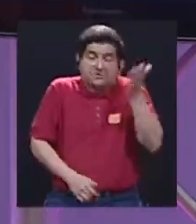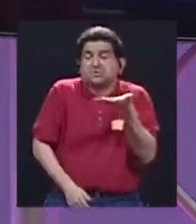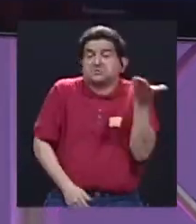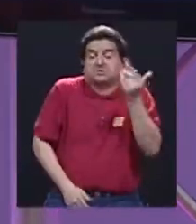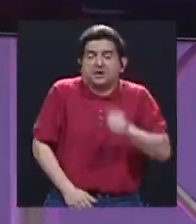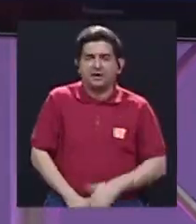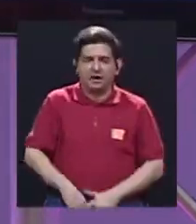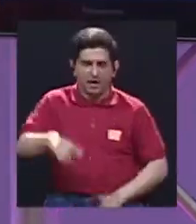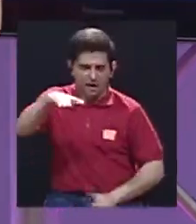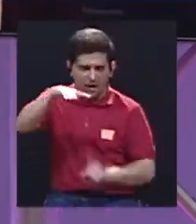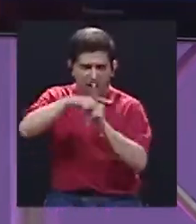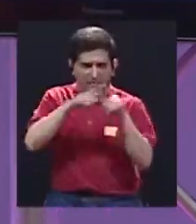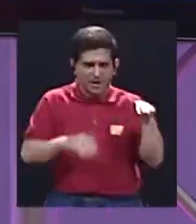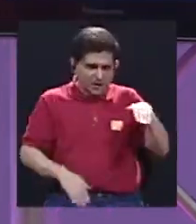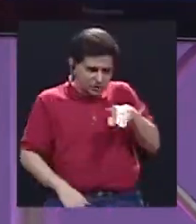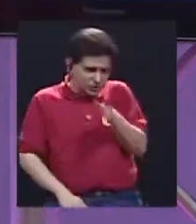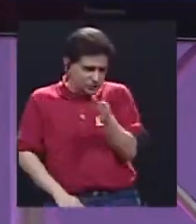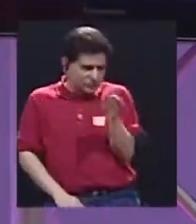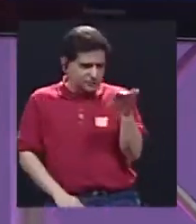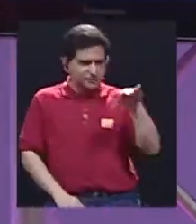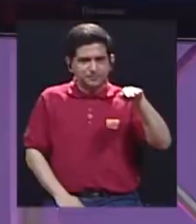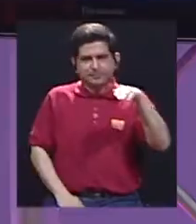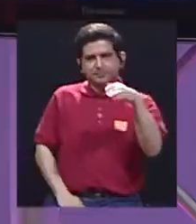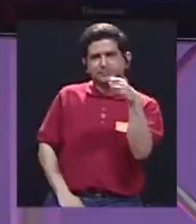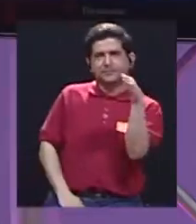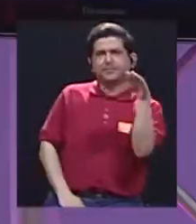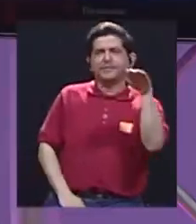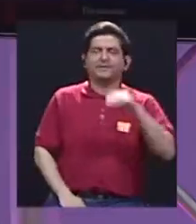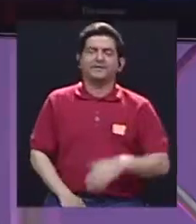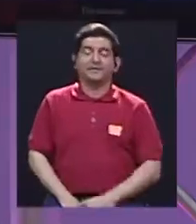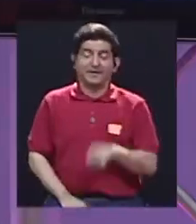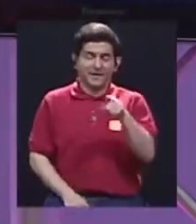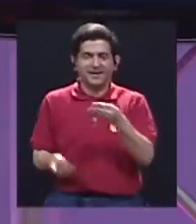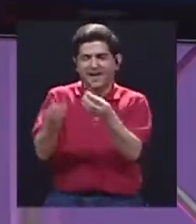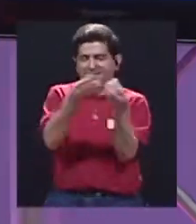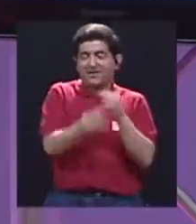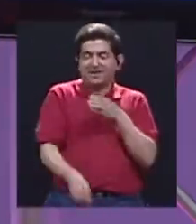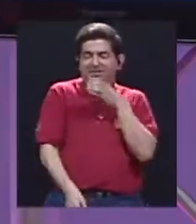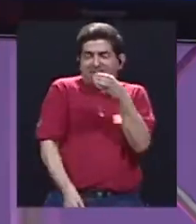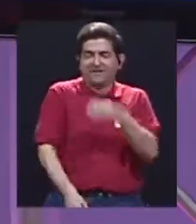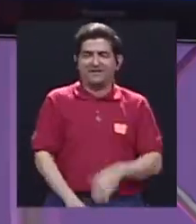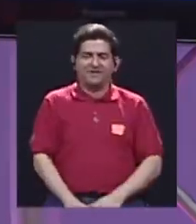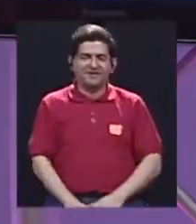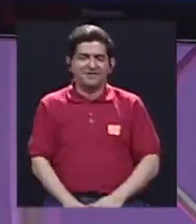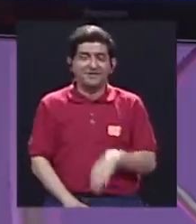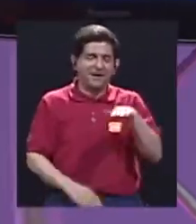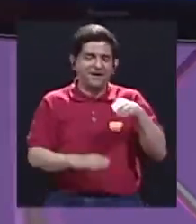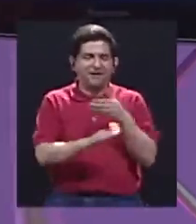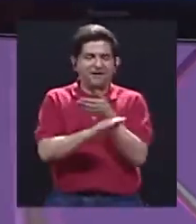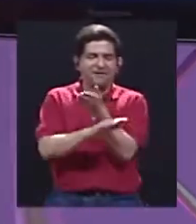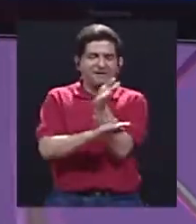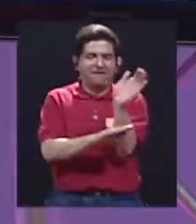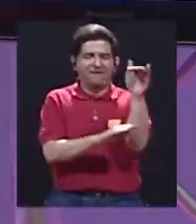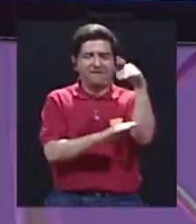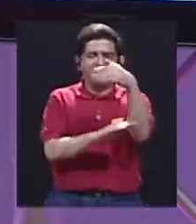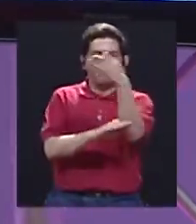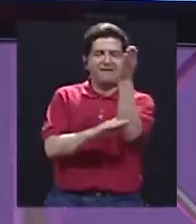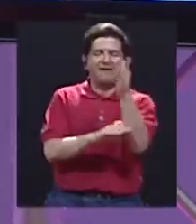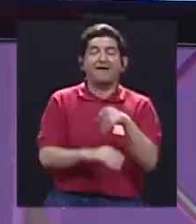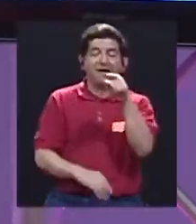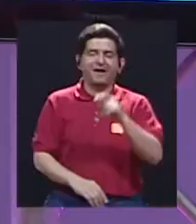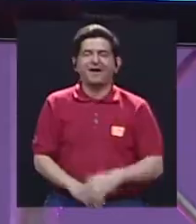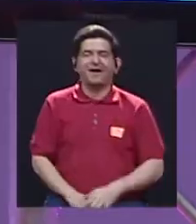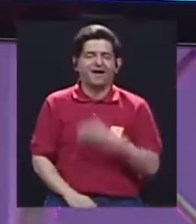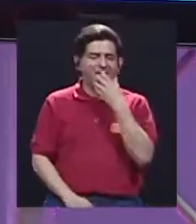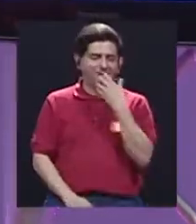que apareció una serpiente de tierra caliente se deslizó por el tronco del manzano llegó donde estaba la manzana más